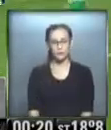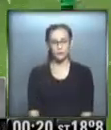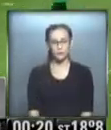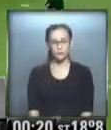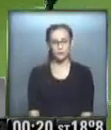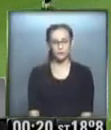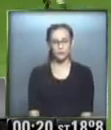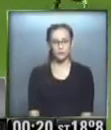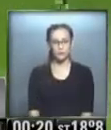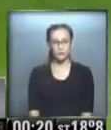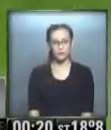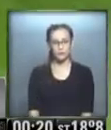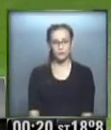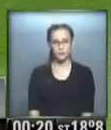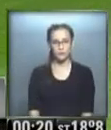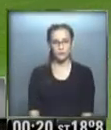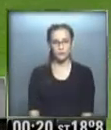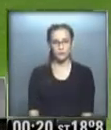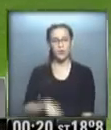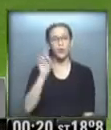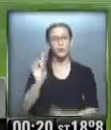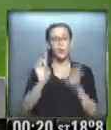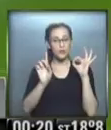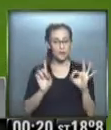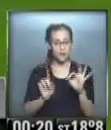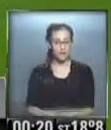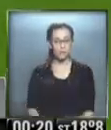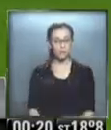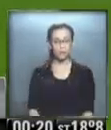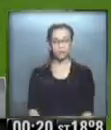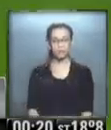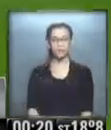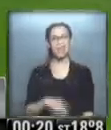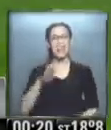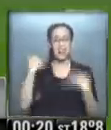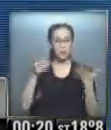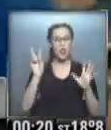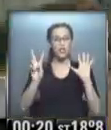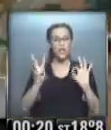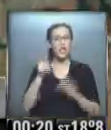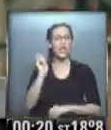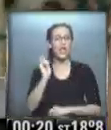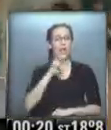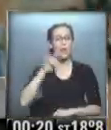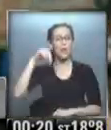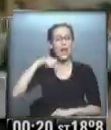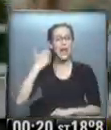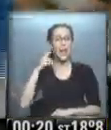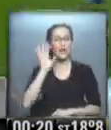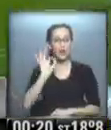Después de ese centro desde la izquierda de Fernández, ponía el 1-0 y después llegaba el 2-0. Juan Garro iba a